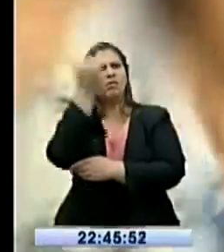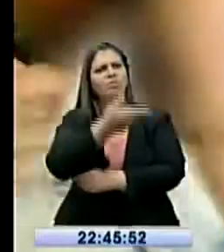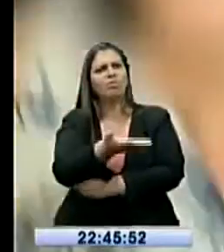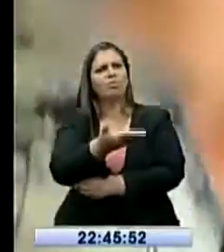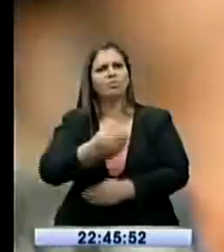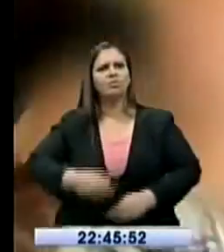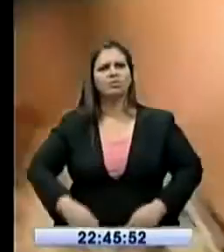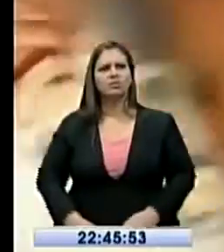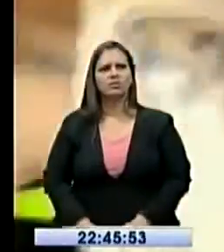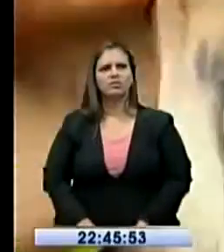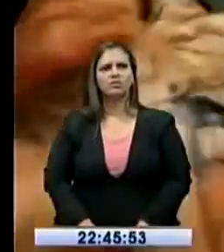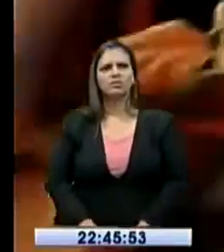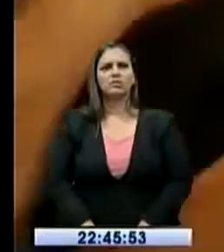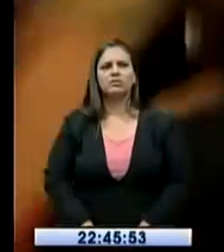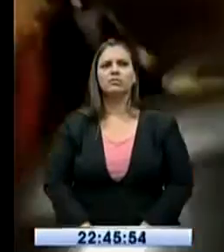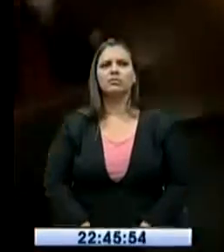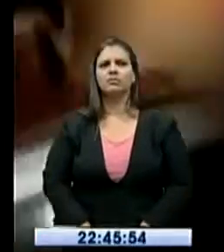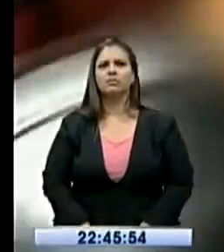el país.